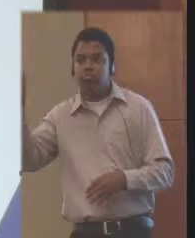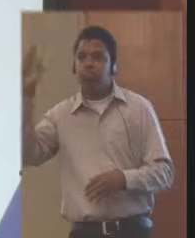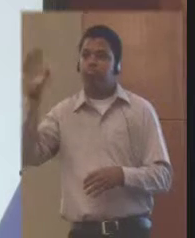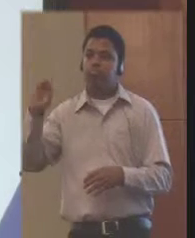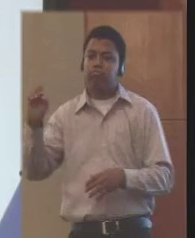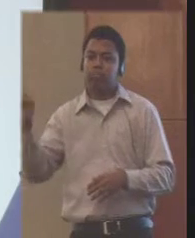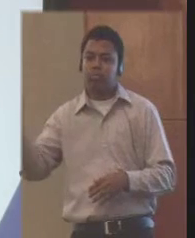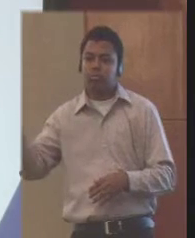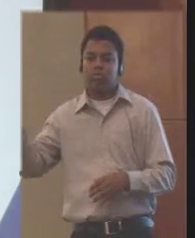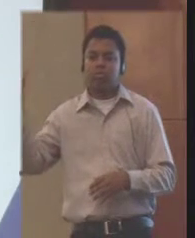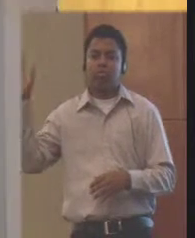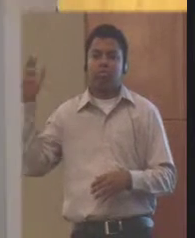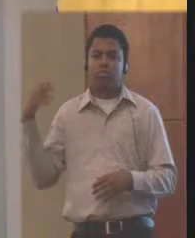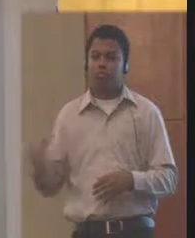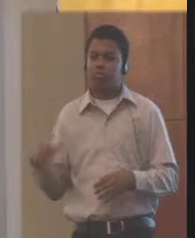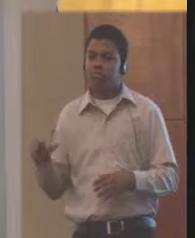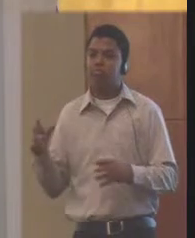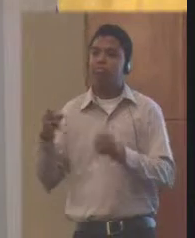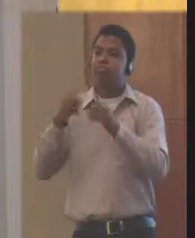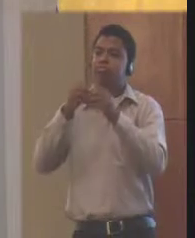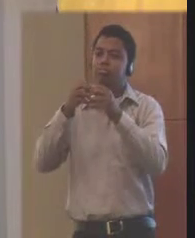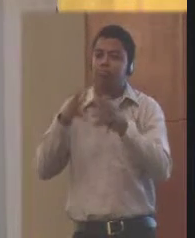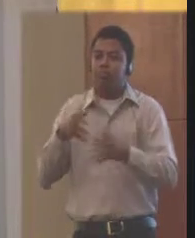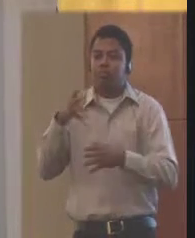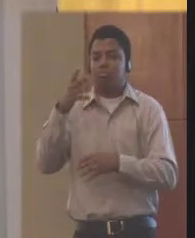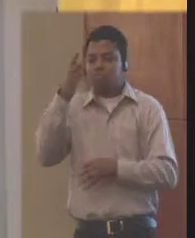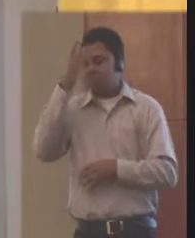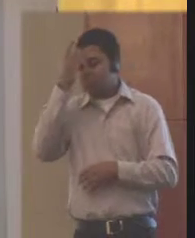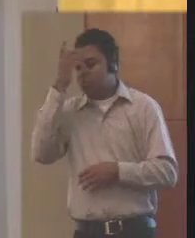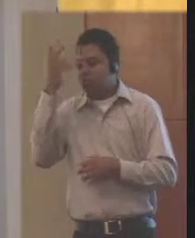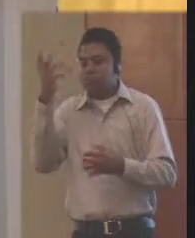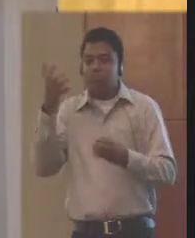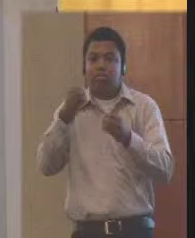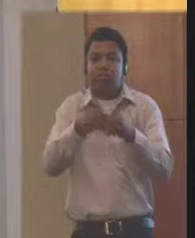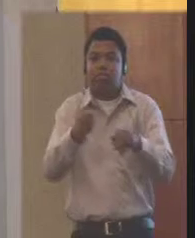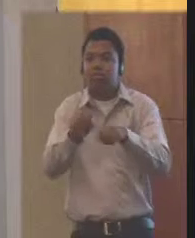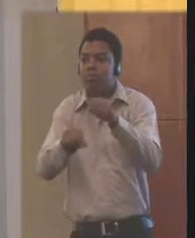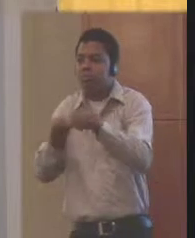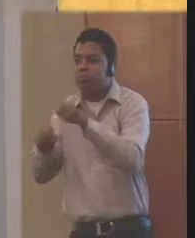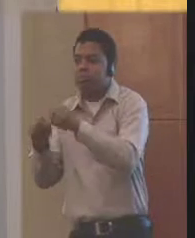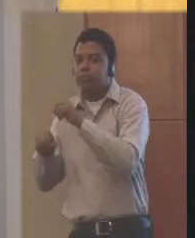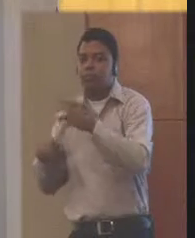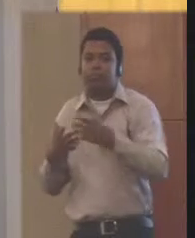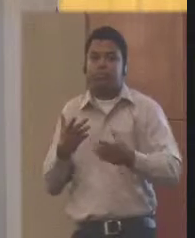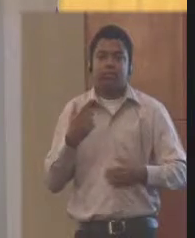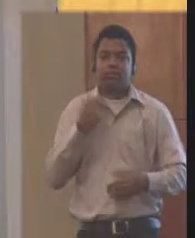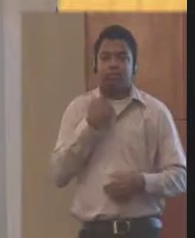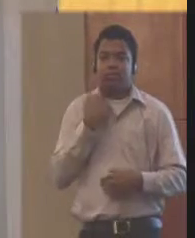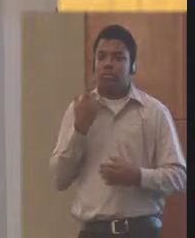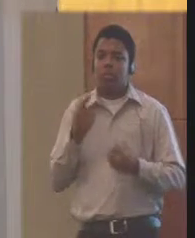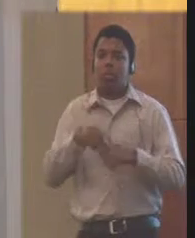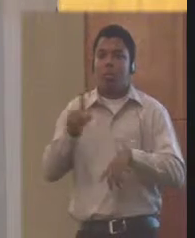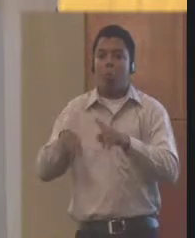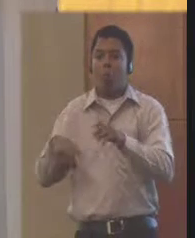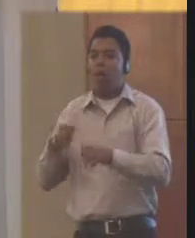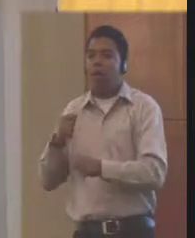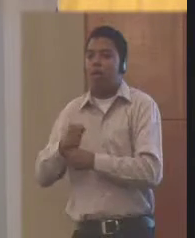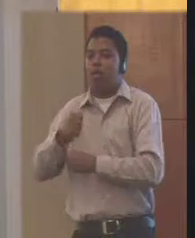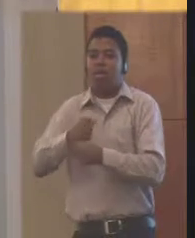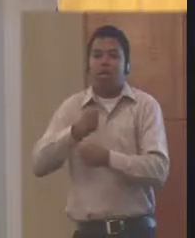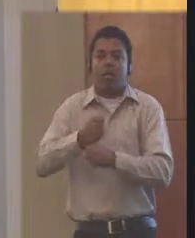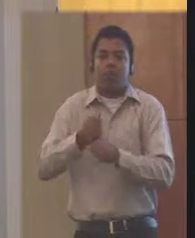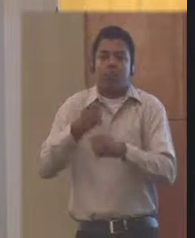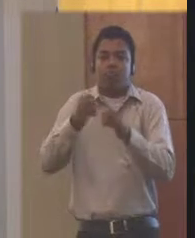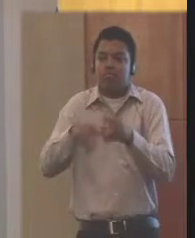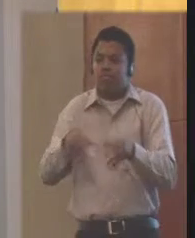millones de pérdidas acumuladas, y más hasta 100.000 pérdidas en empleos. Así